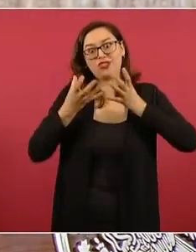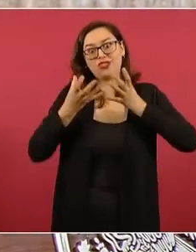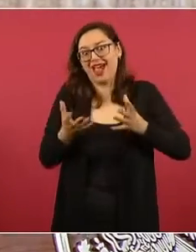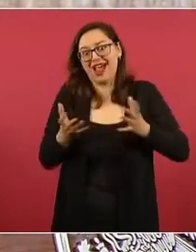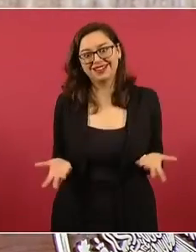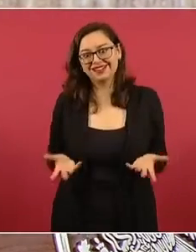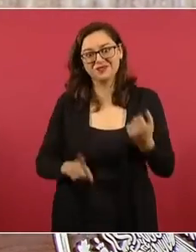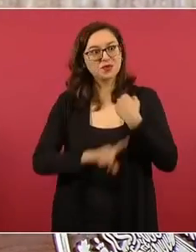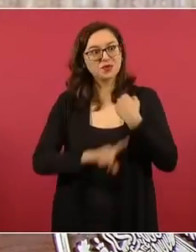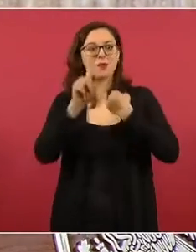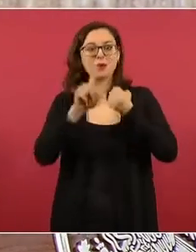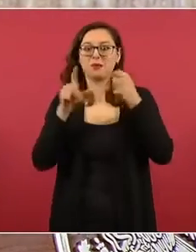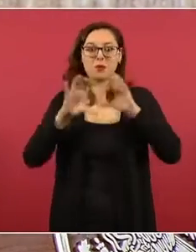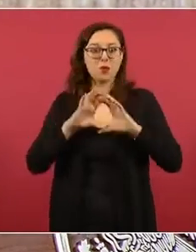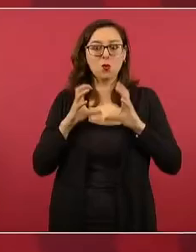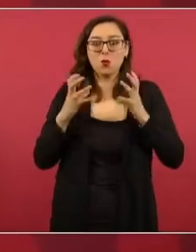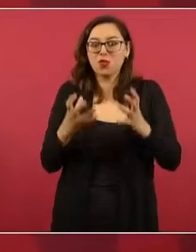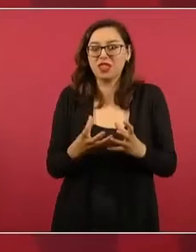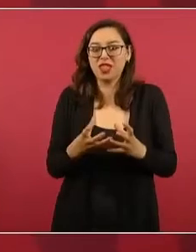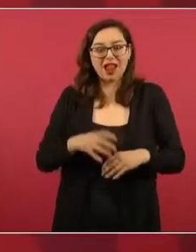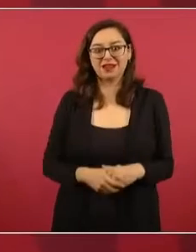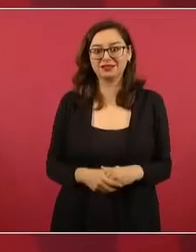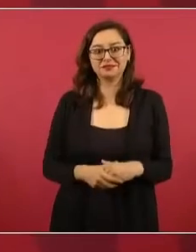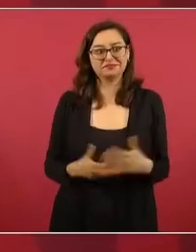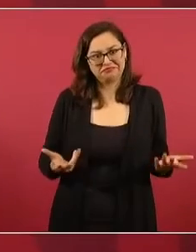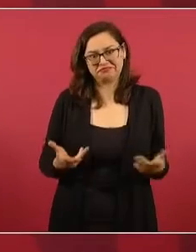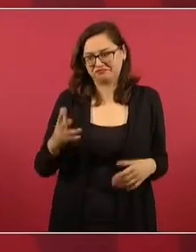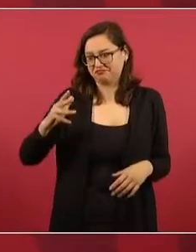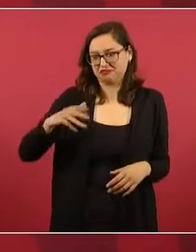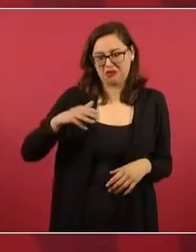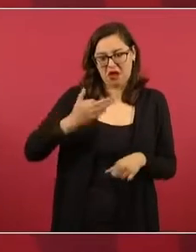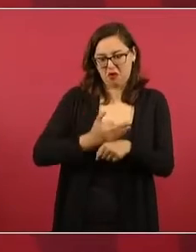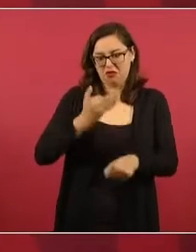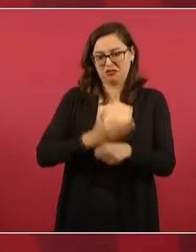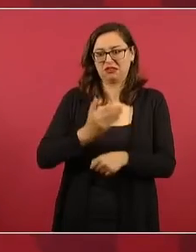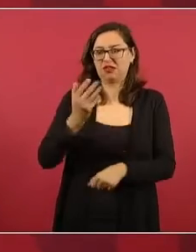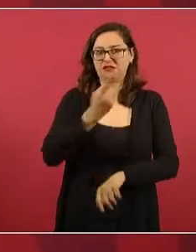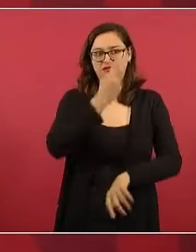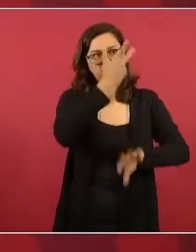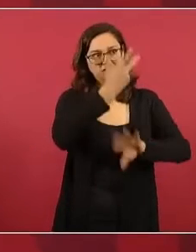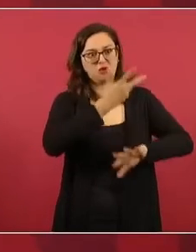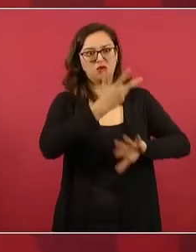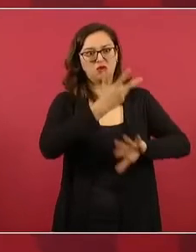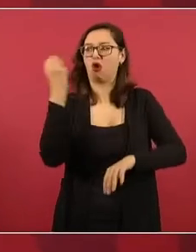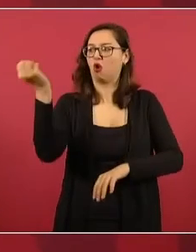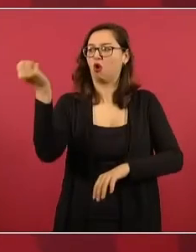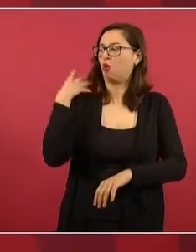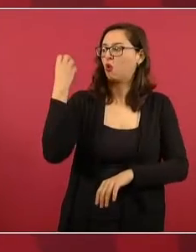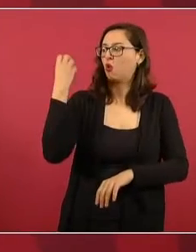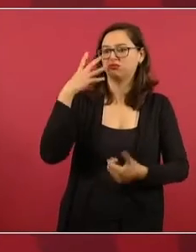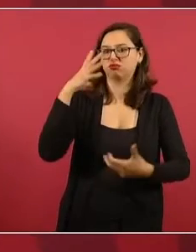cumbre, porque siguen también con lo mismo, porque no es nada más México,